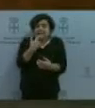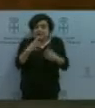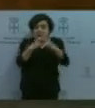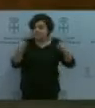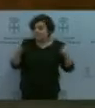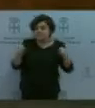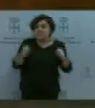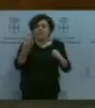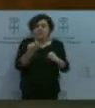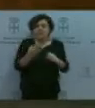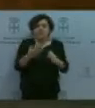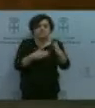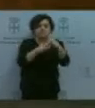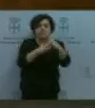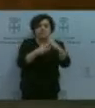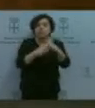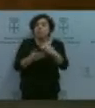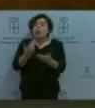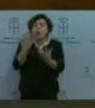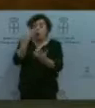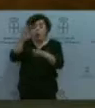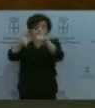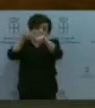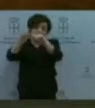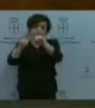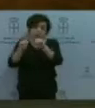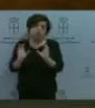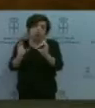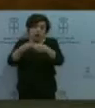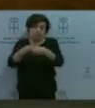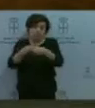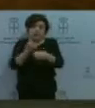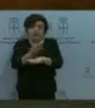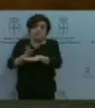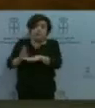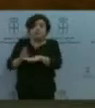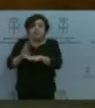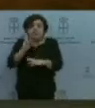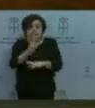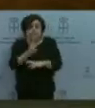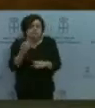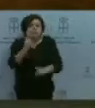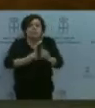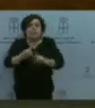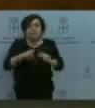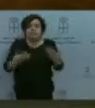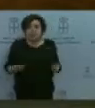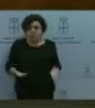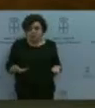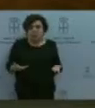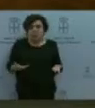Portavoces, vemos lo que pasa, seguramente, quiero presumir que la Junta de Portavoces